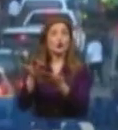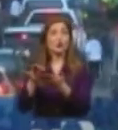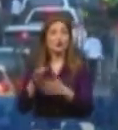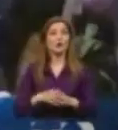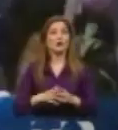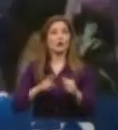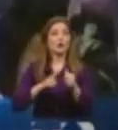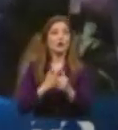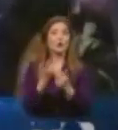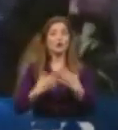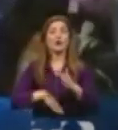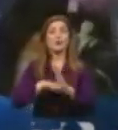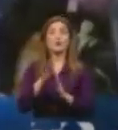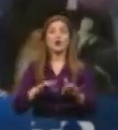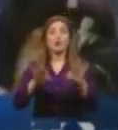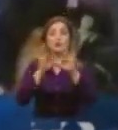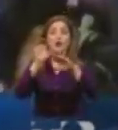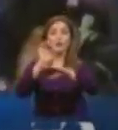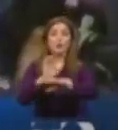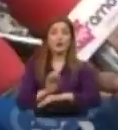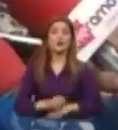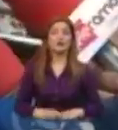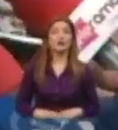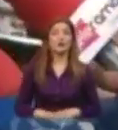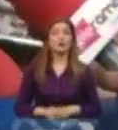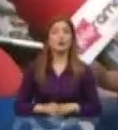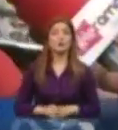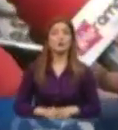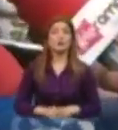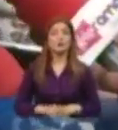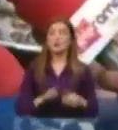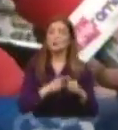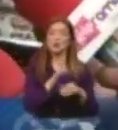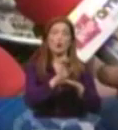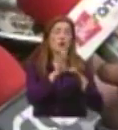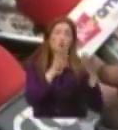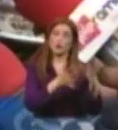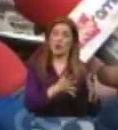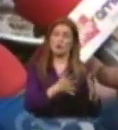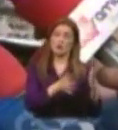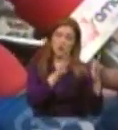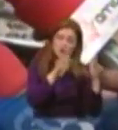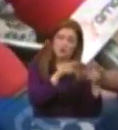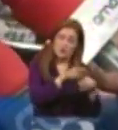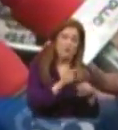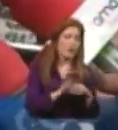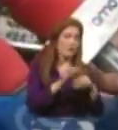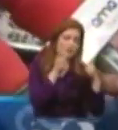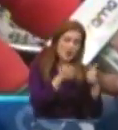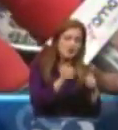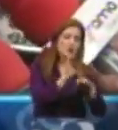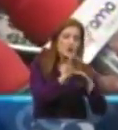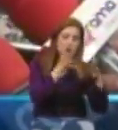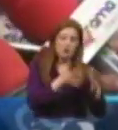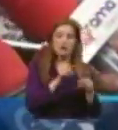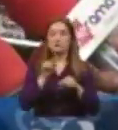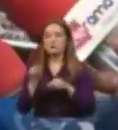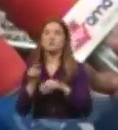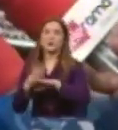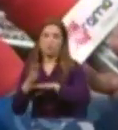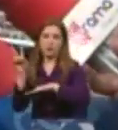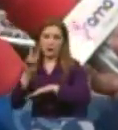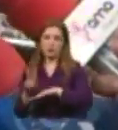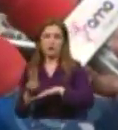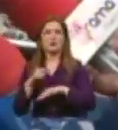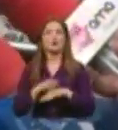su prioridad siempre serán los ecuatorianos. En ese sentido, tenemos que asegurar que el proceso de movilidad sea seguro, tanto para las